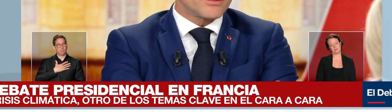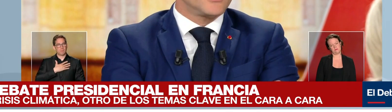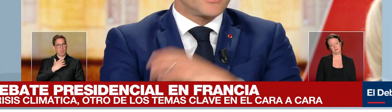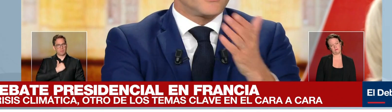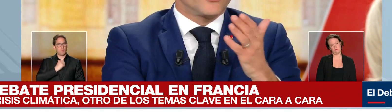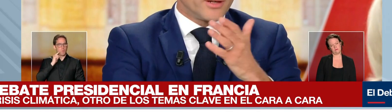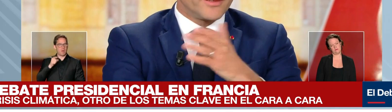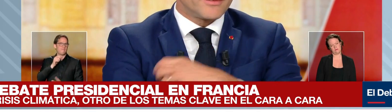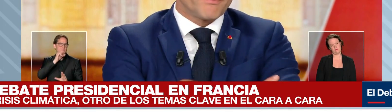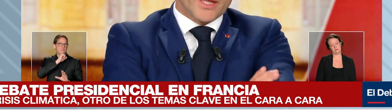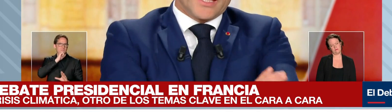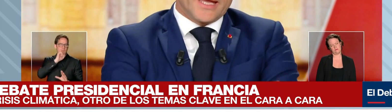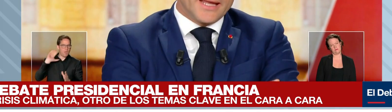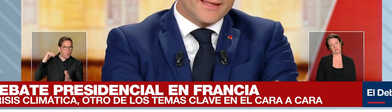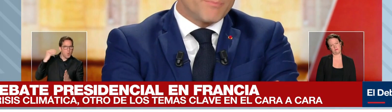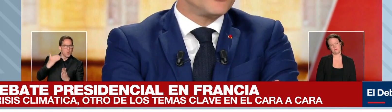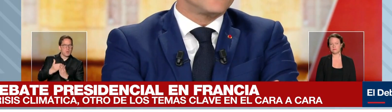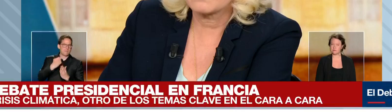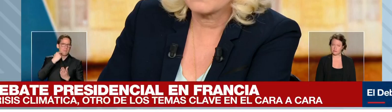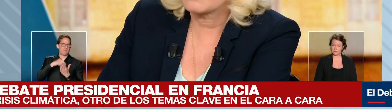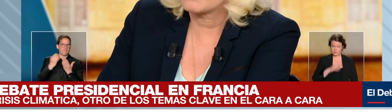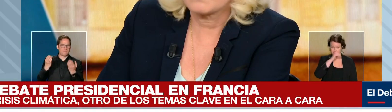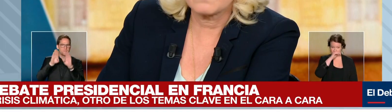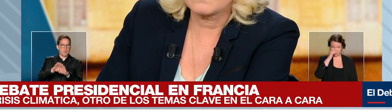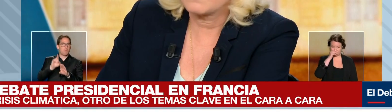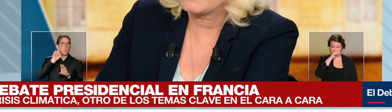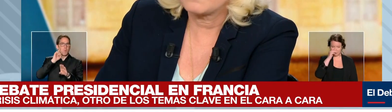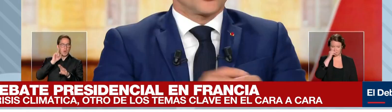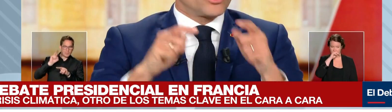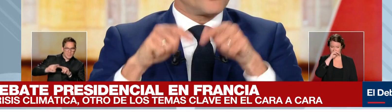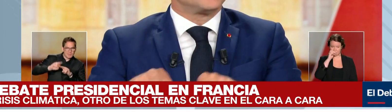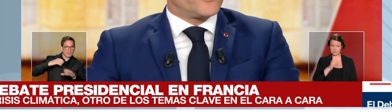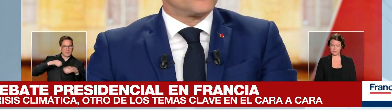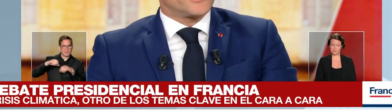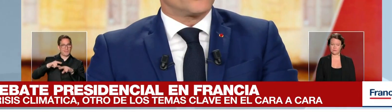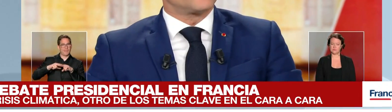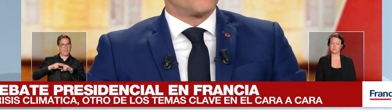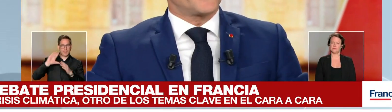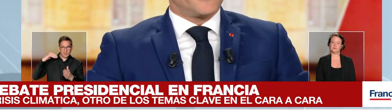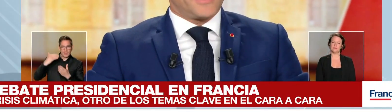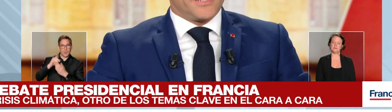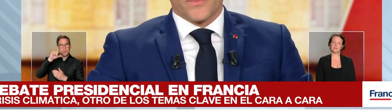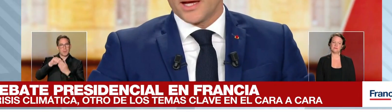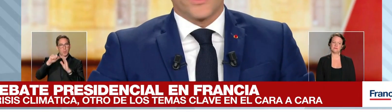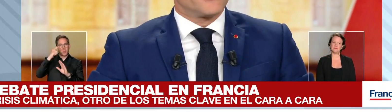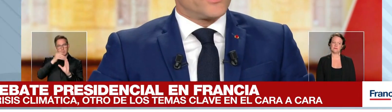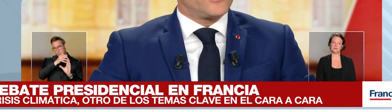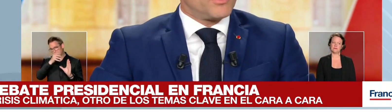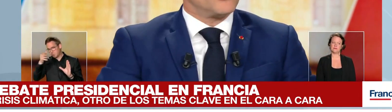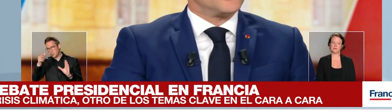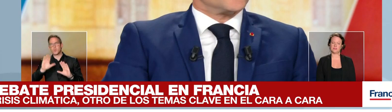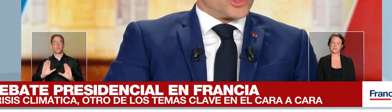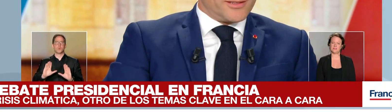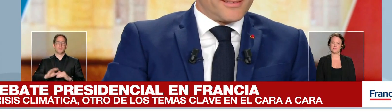desde el 2012. Era la más vieja que estaba en servicio y no había inversiones desde el 2012. Entonces, cuando vemos las dificultades que tenemos en el parque